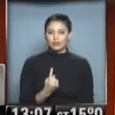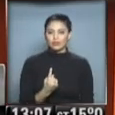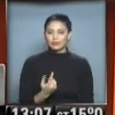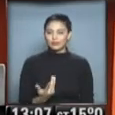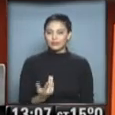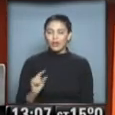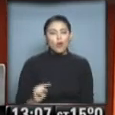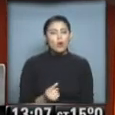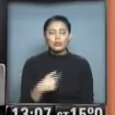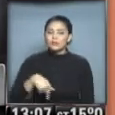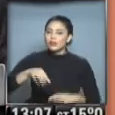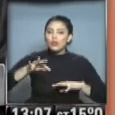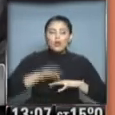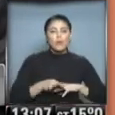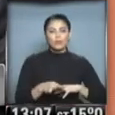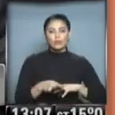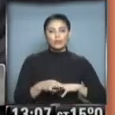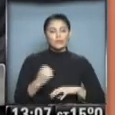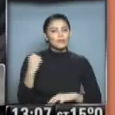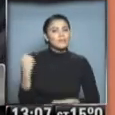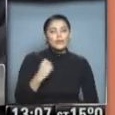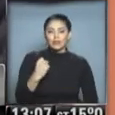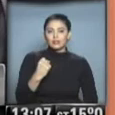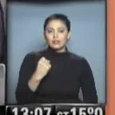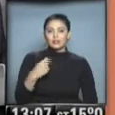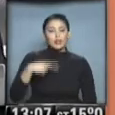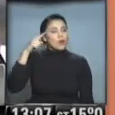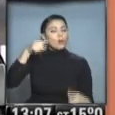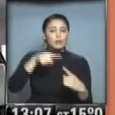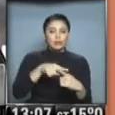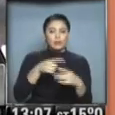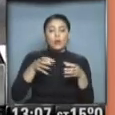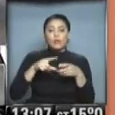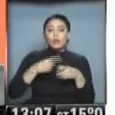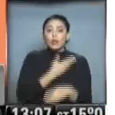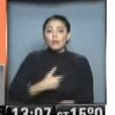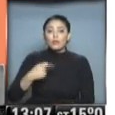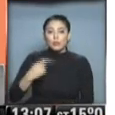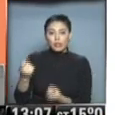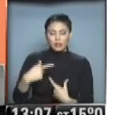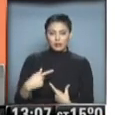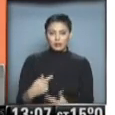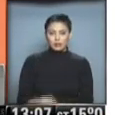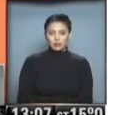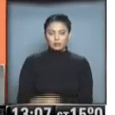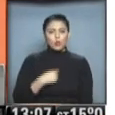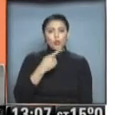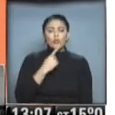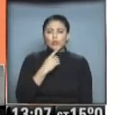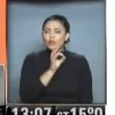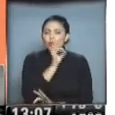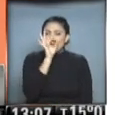gran compromiso de este gran desafío que mandó la presidenta del frente para victoria pero yo no dudé nunca